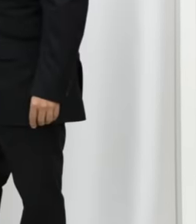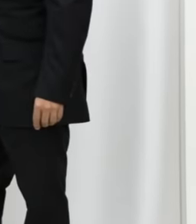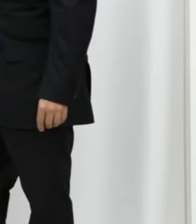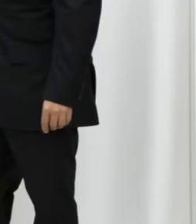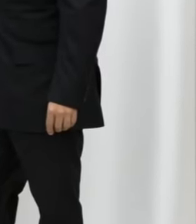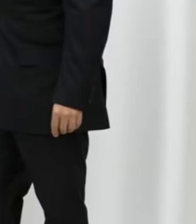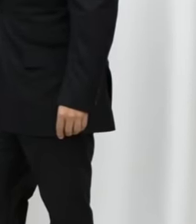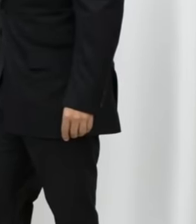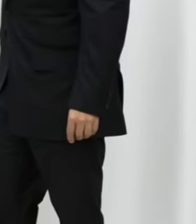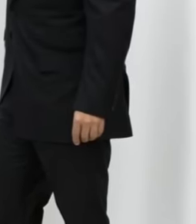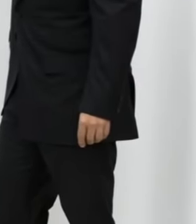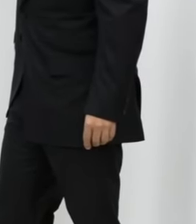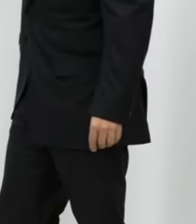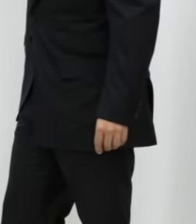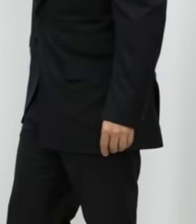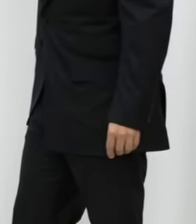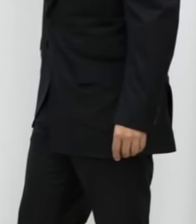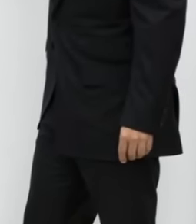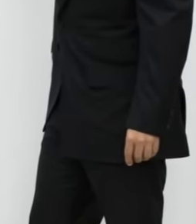el secretario de Seguridad Pública